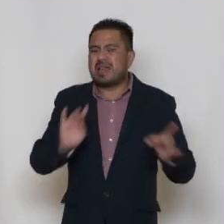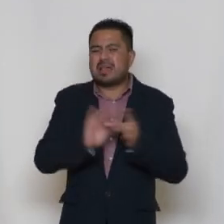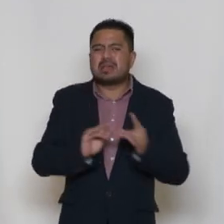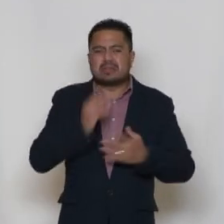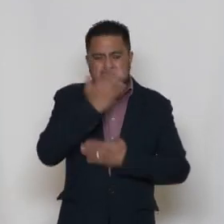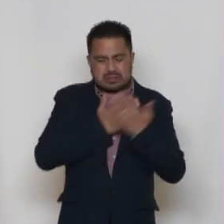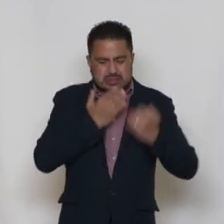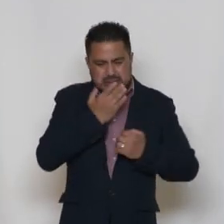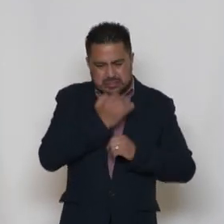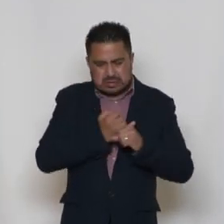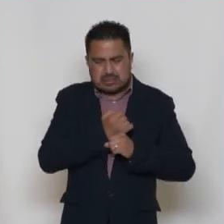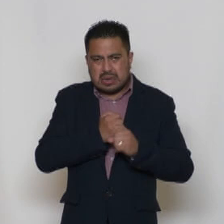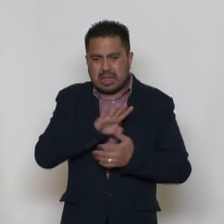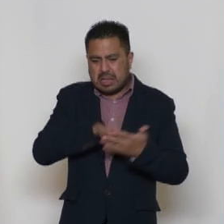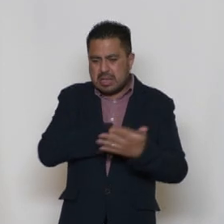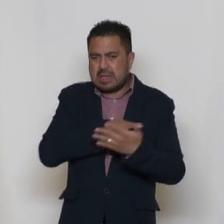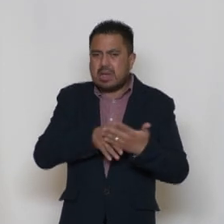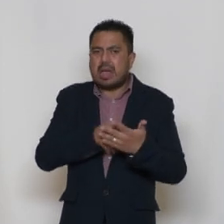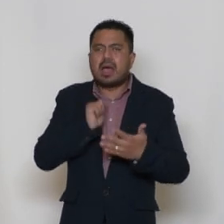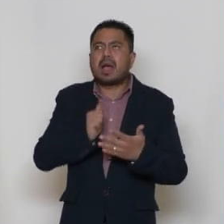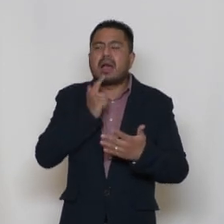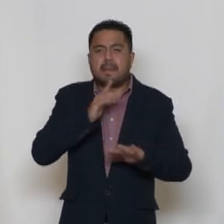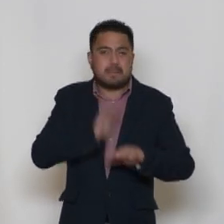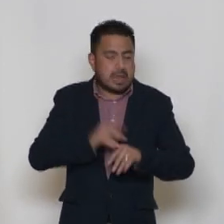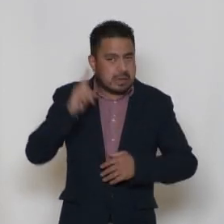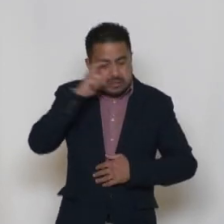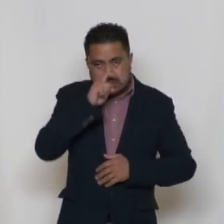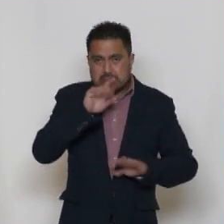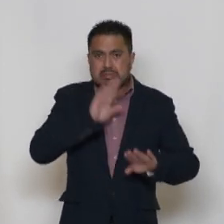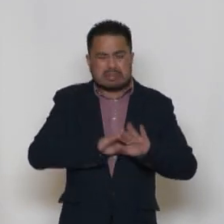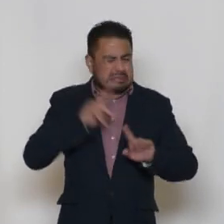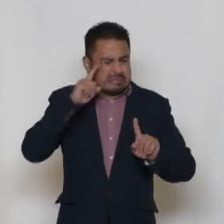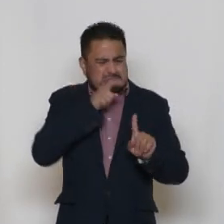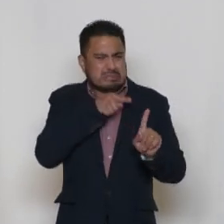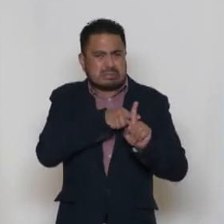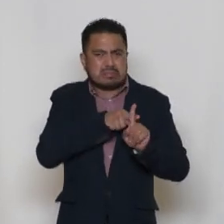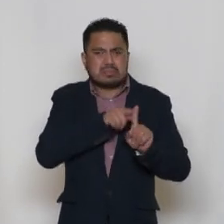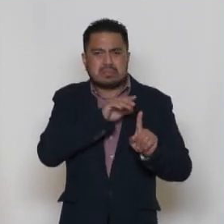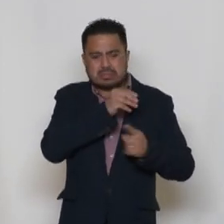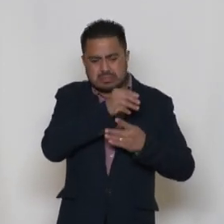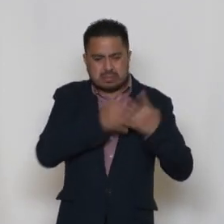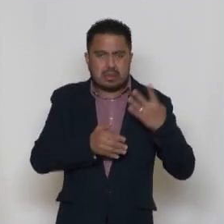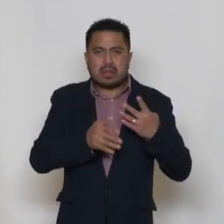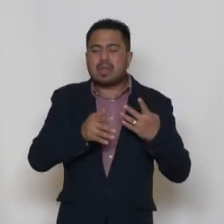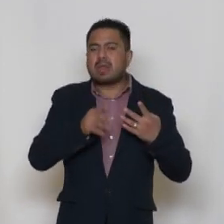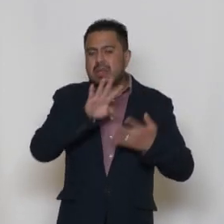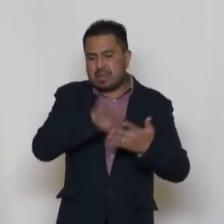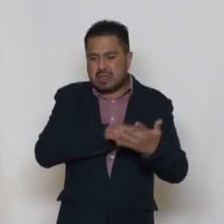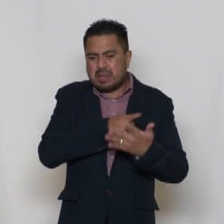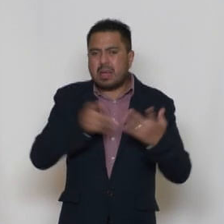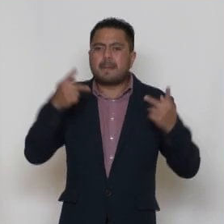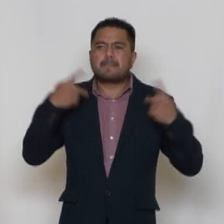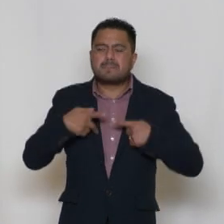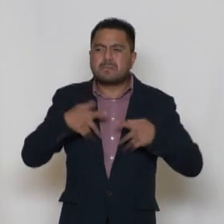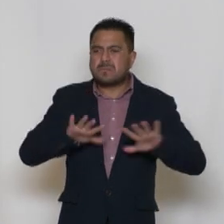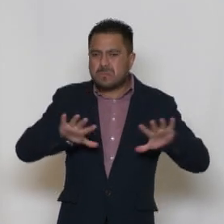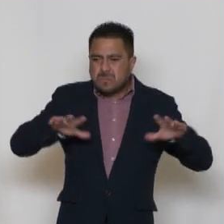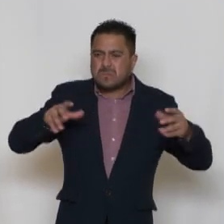estudio de la bioestadística es algo complejo, es complicado en cierto punto, estadísticas de